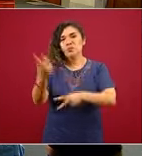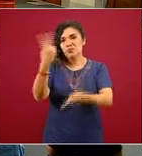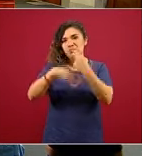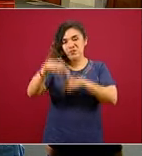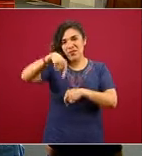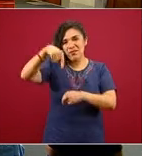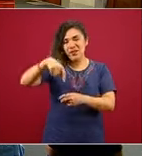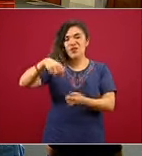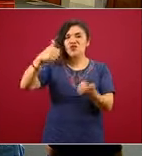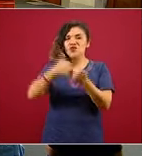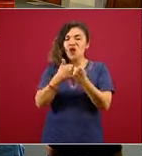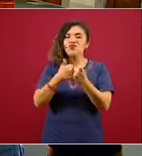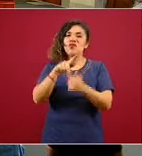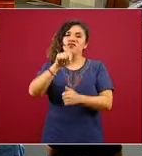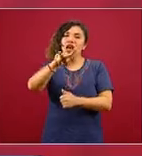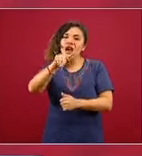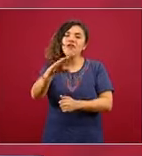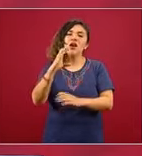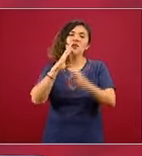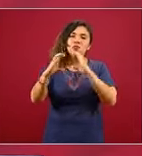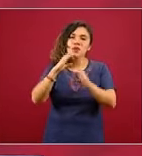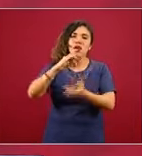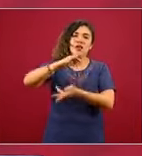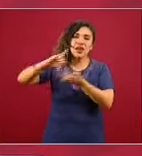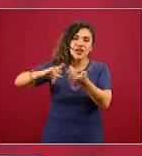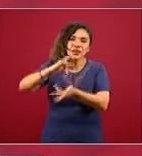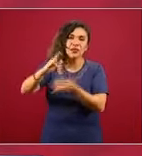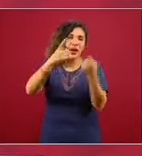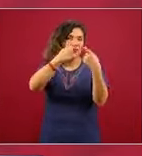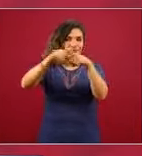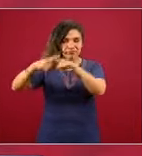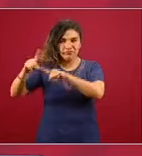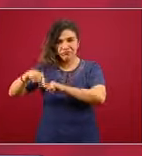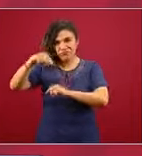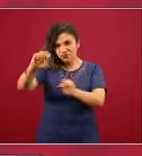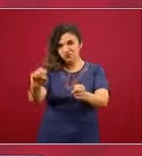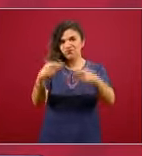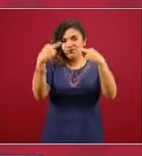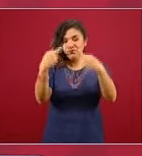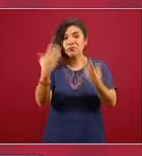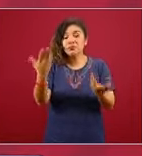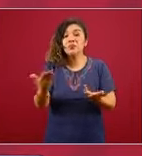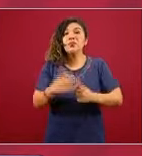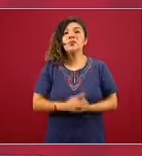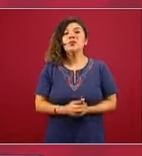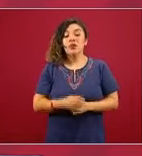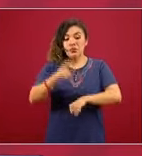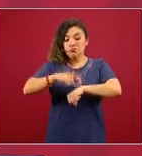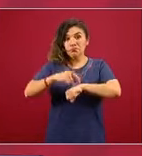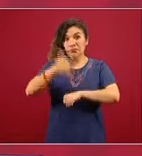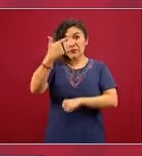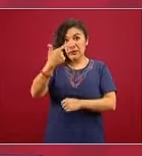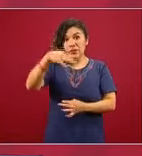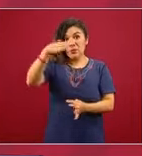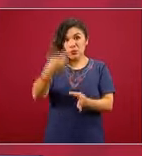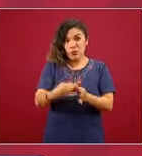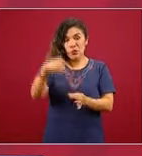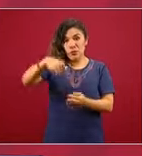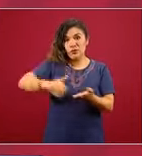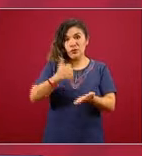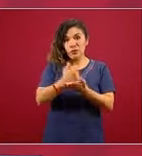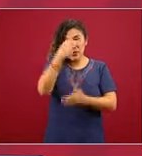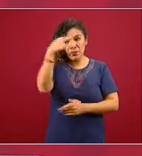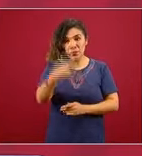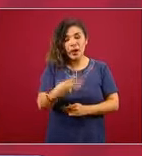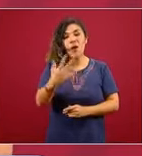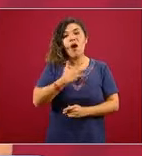A través de sus medios de comunicación, así como a través de las diferentes redes sociales. Son las 7 de la tarde aquí en la Ciudad de